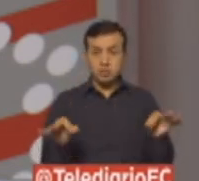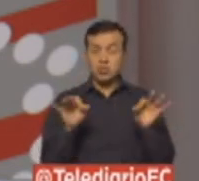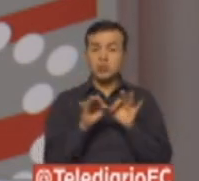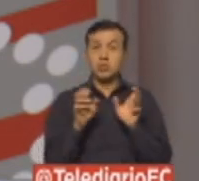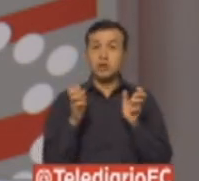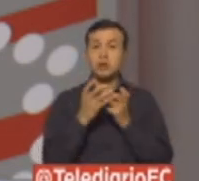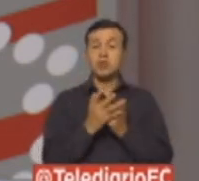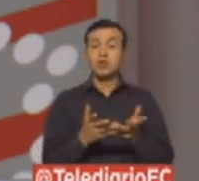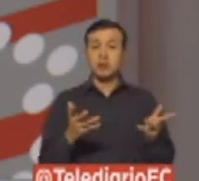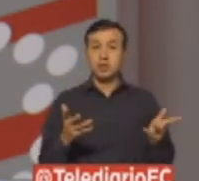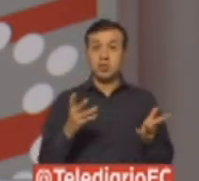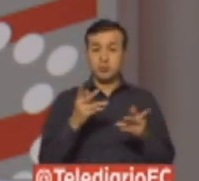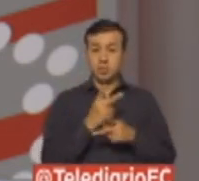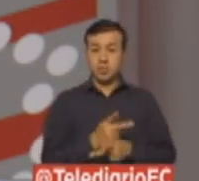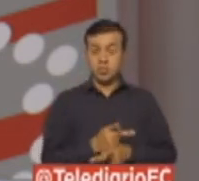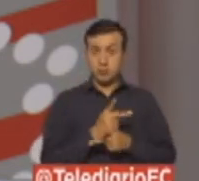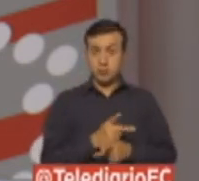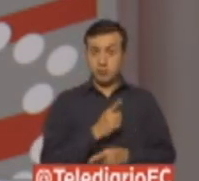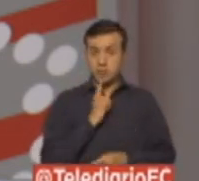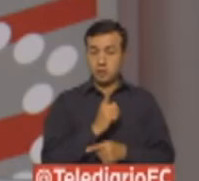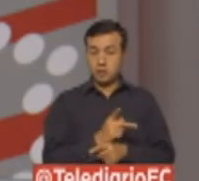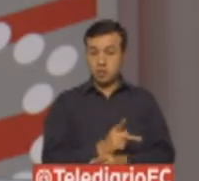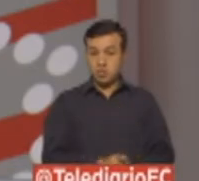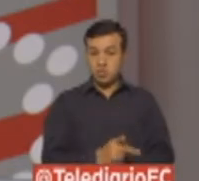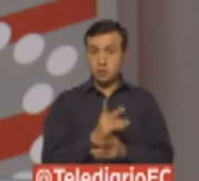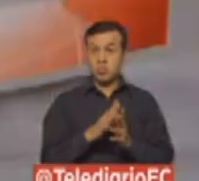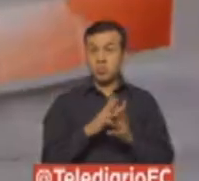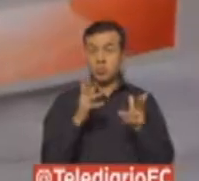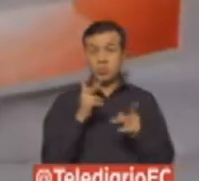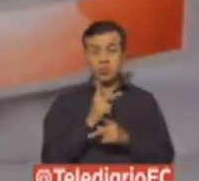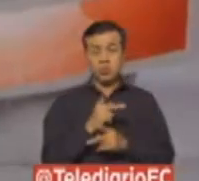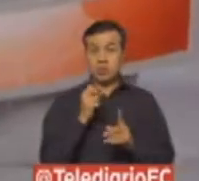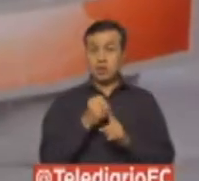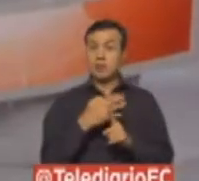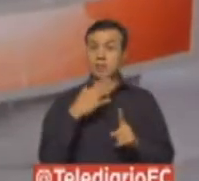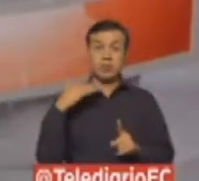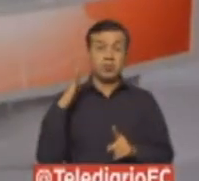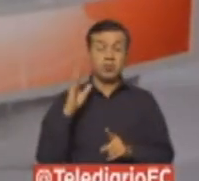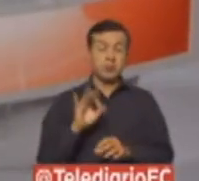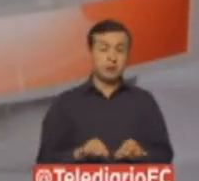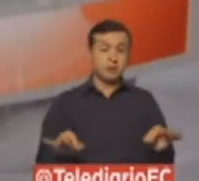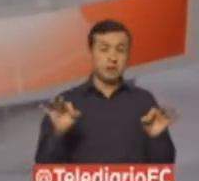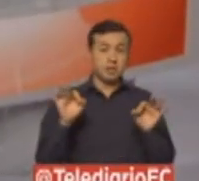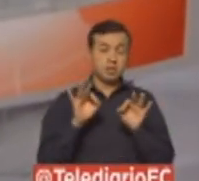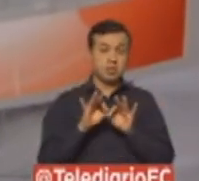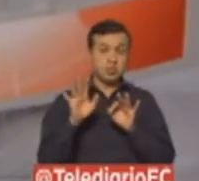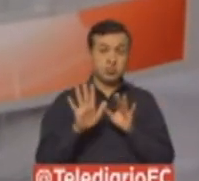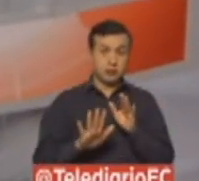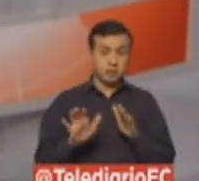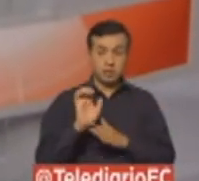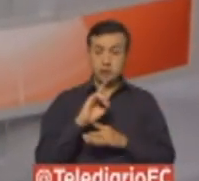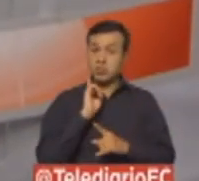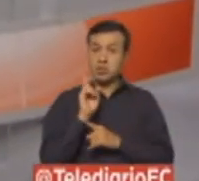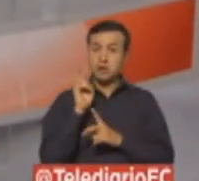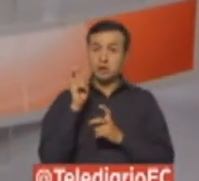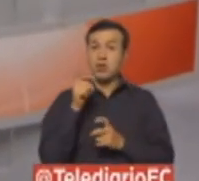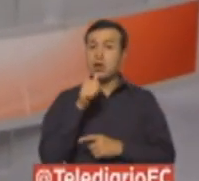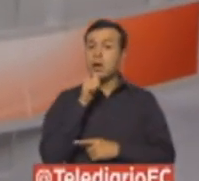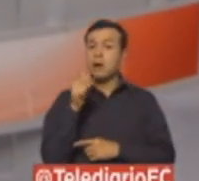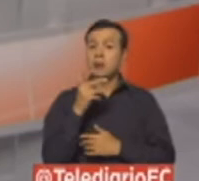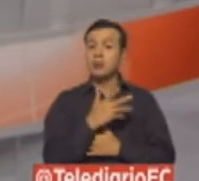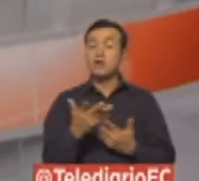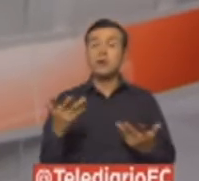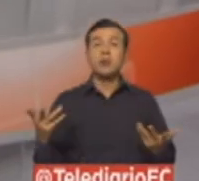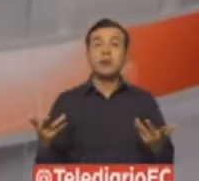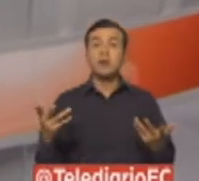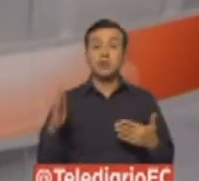es proteger fuertemente el impacto más grande que este momento está viviendo el ecuador en materia de agua y es